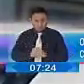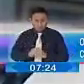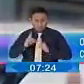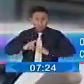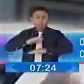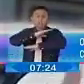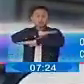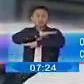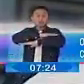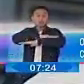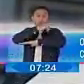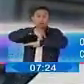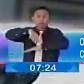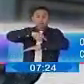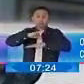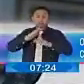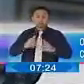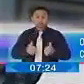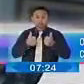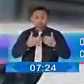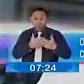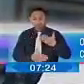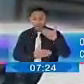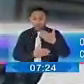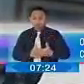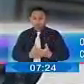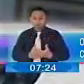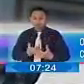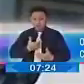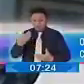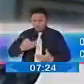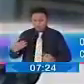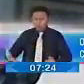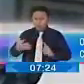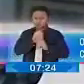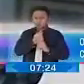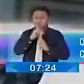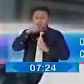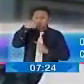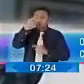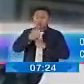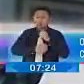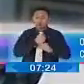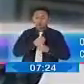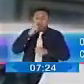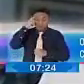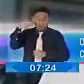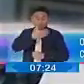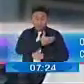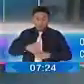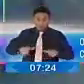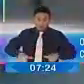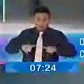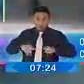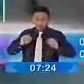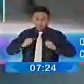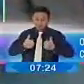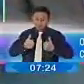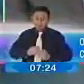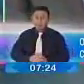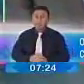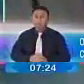plataforma, dejar el marco adecuado, y estoy seguro de lograr hacerlo, será un legado histórico del gobierno del presidente Moreno.